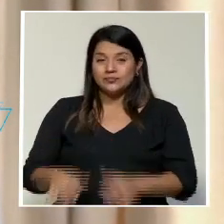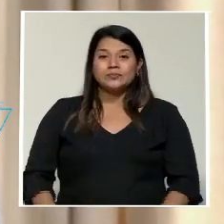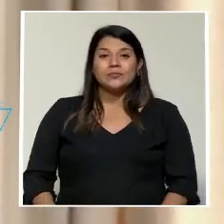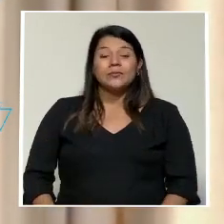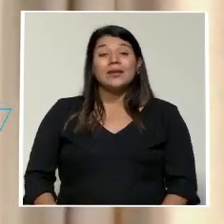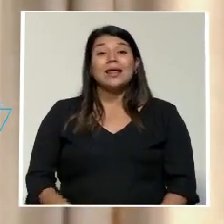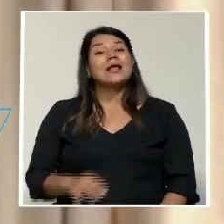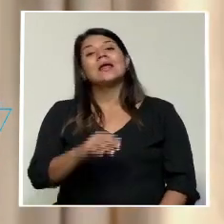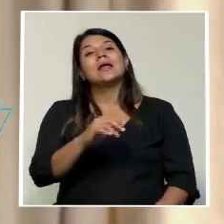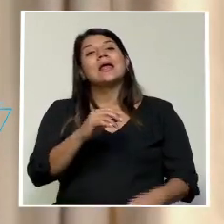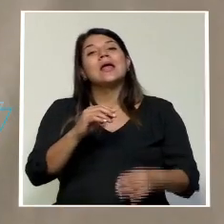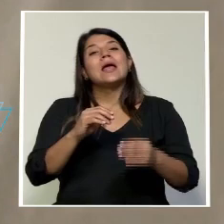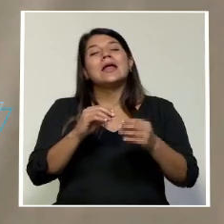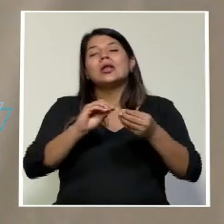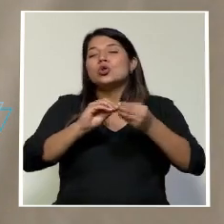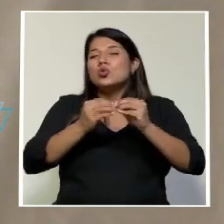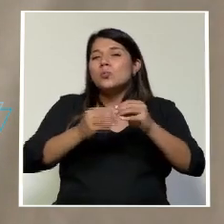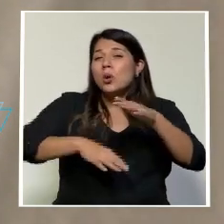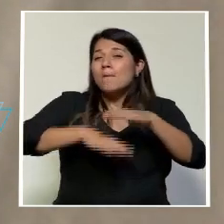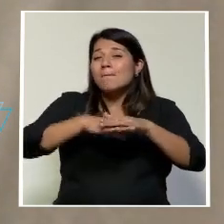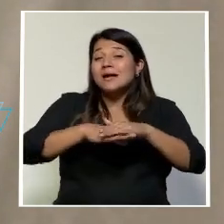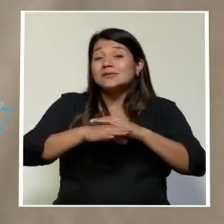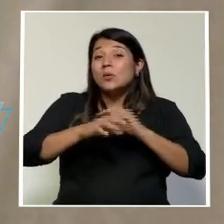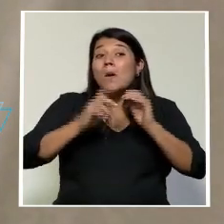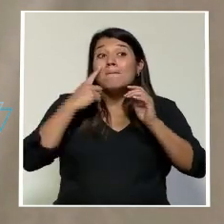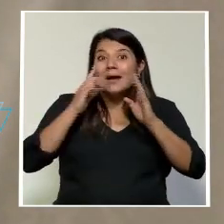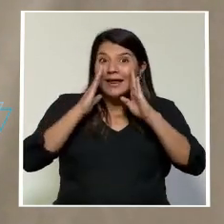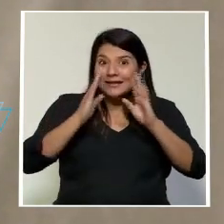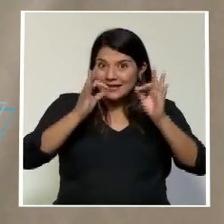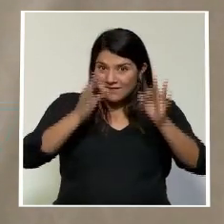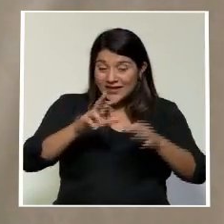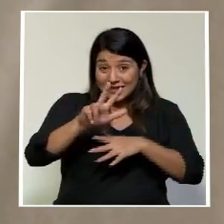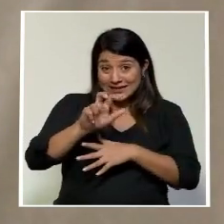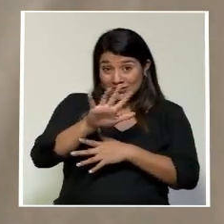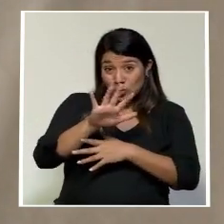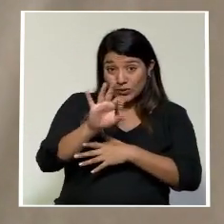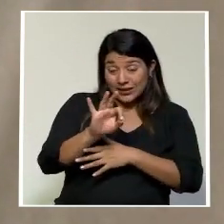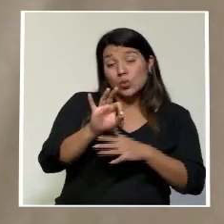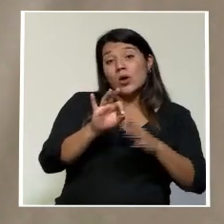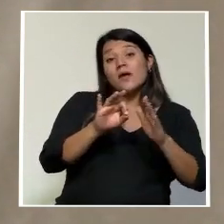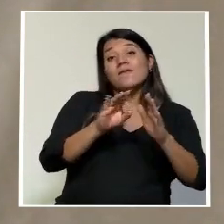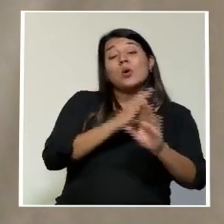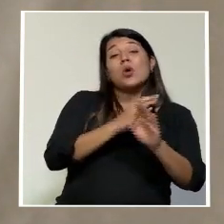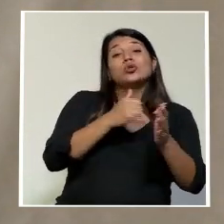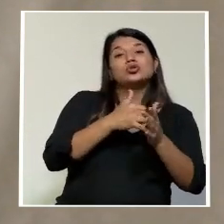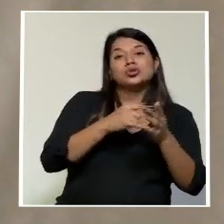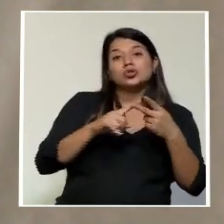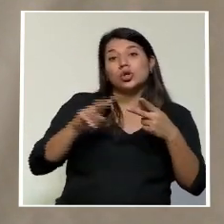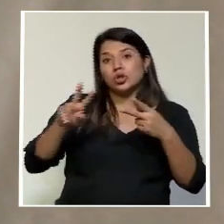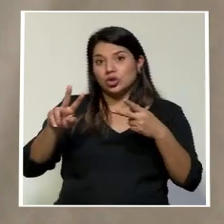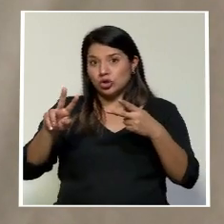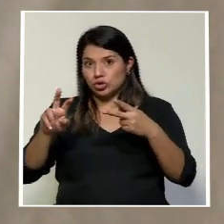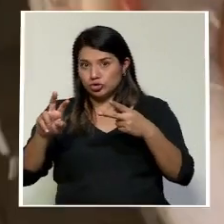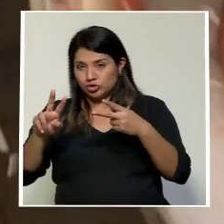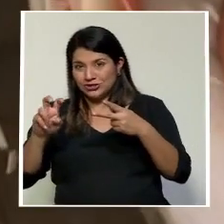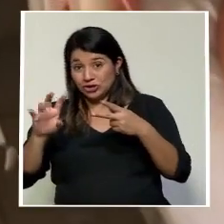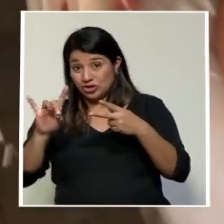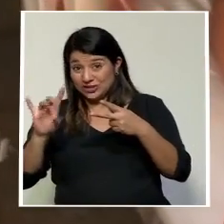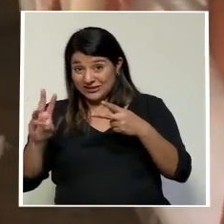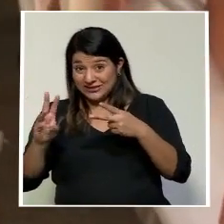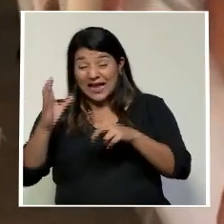siendo la capacidad óptima 359 camas UCI y 986 en salón. Además, cada hora está